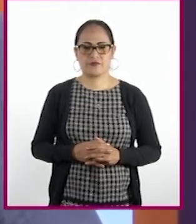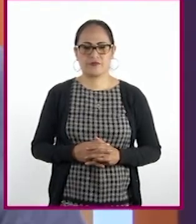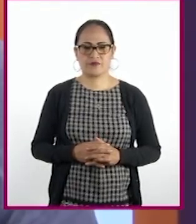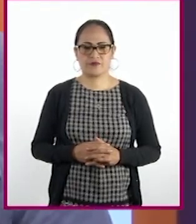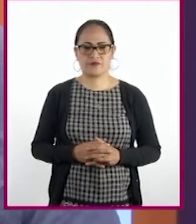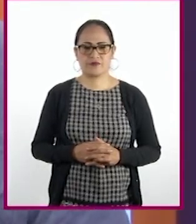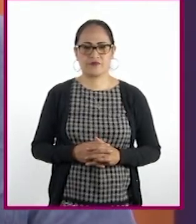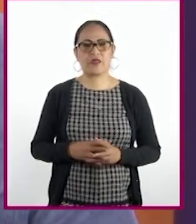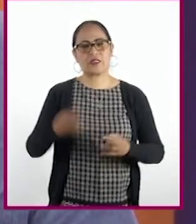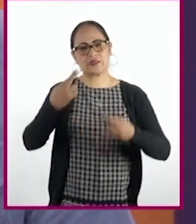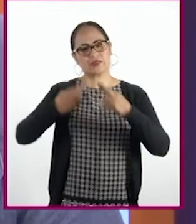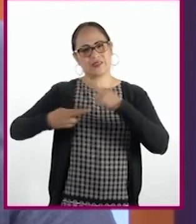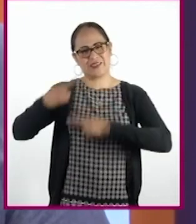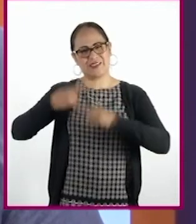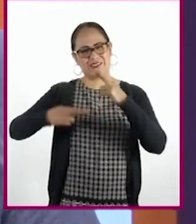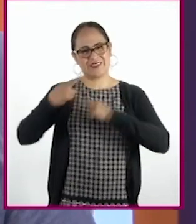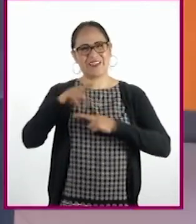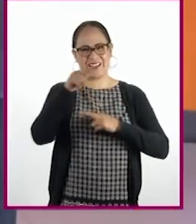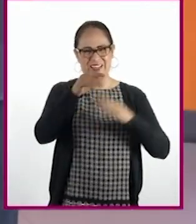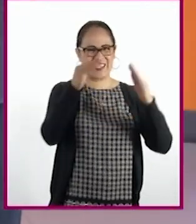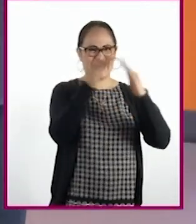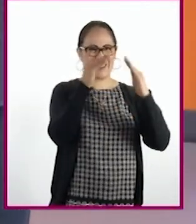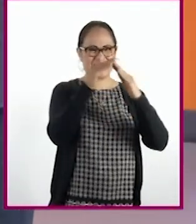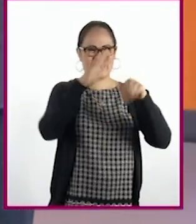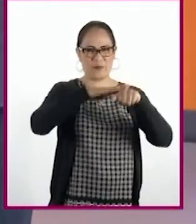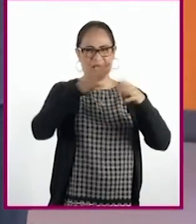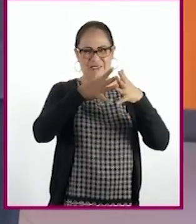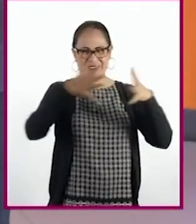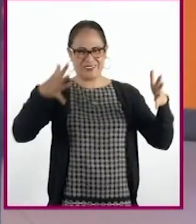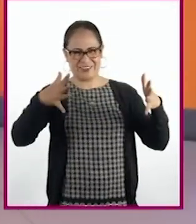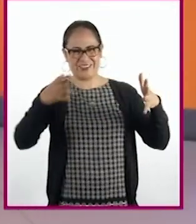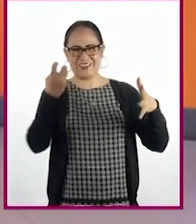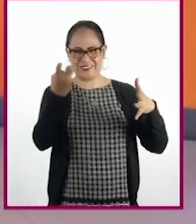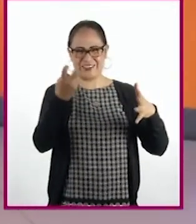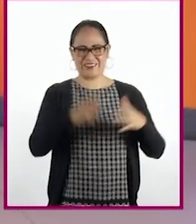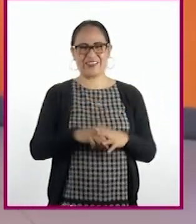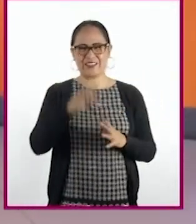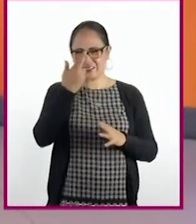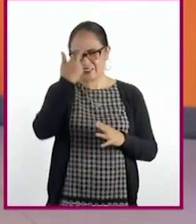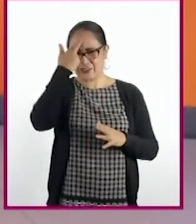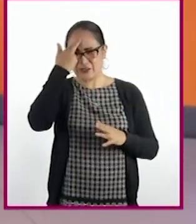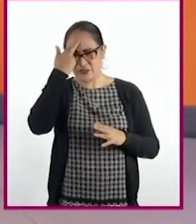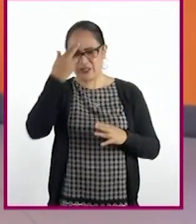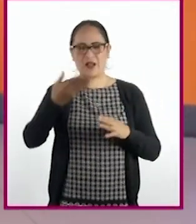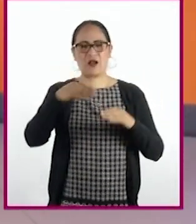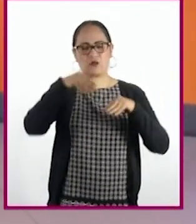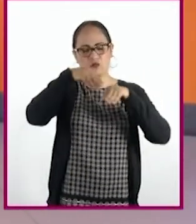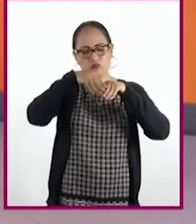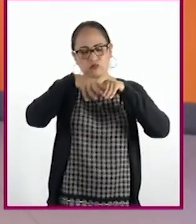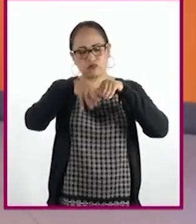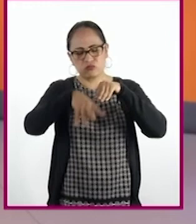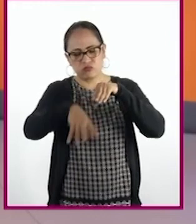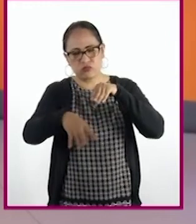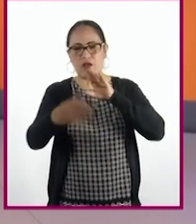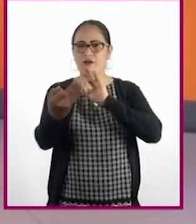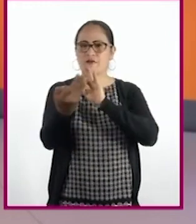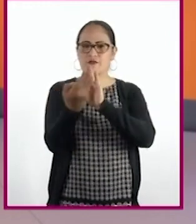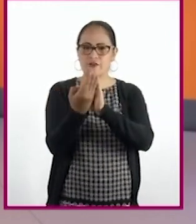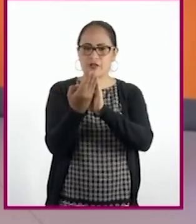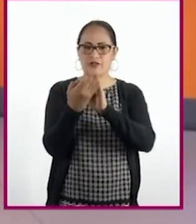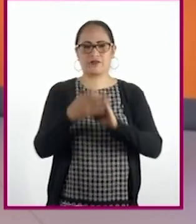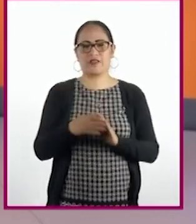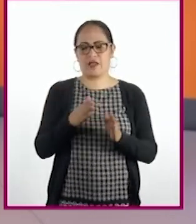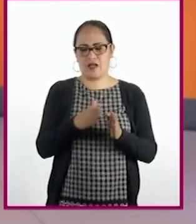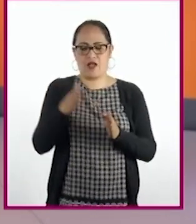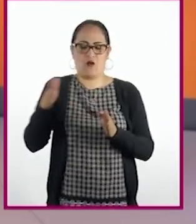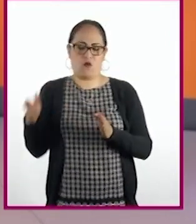Ahora volvamos al ejemplo de la casita mayor. Y recordemos que el declive está hacia enfrente y hacia